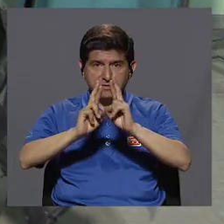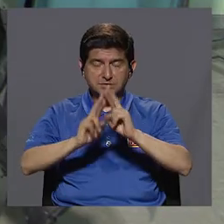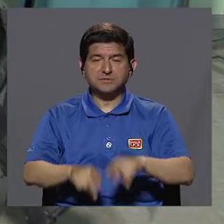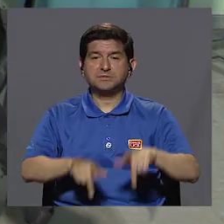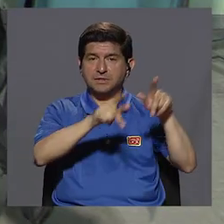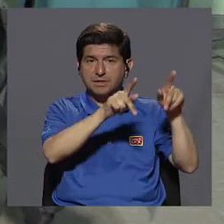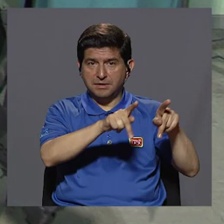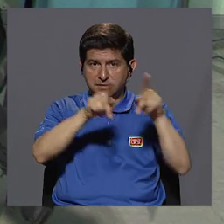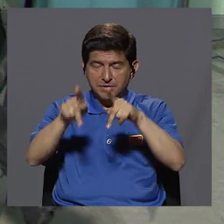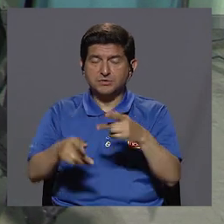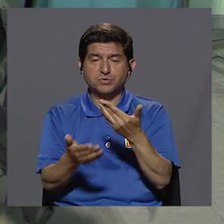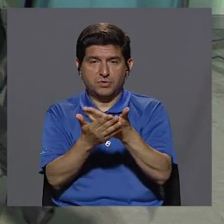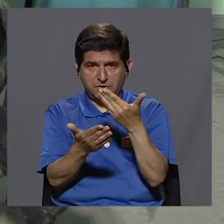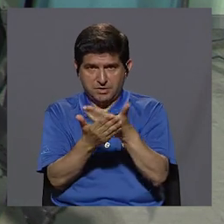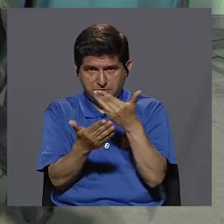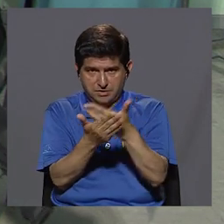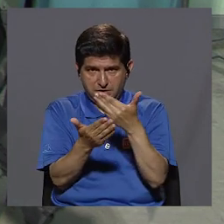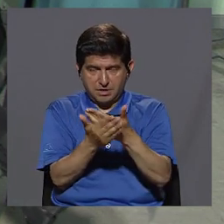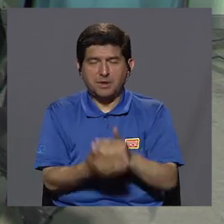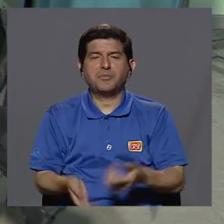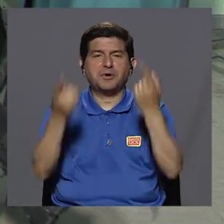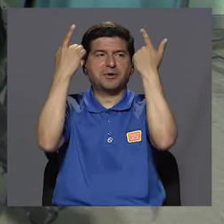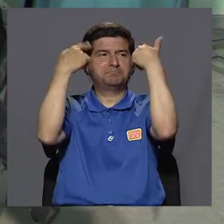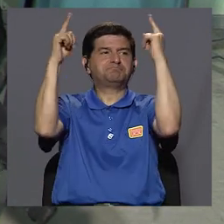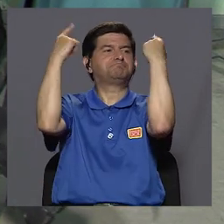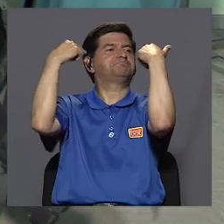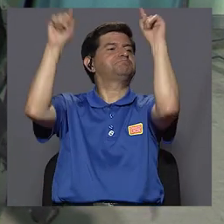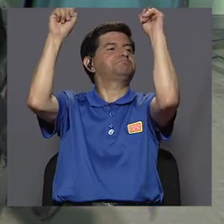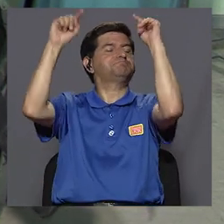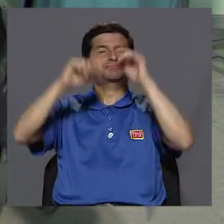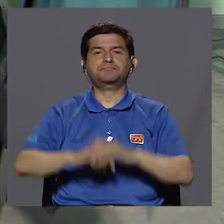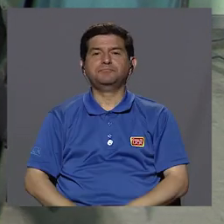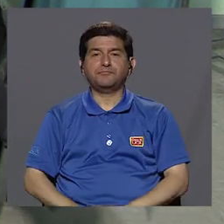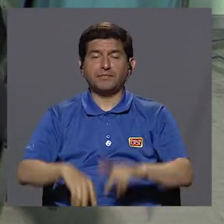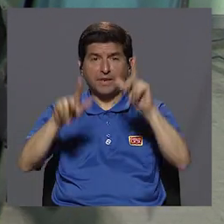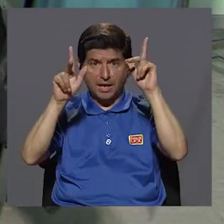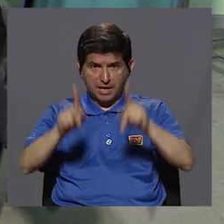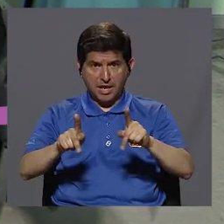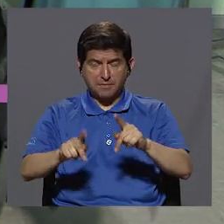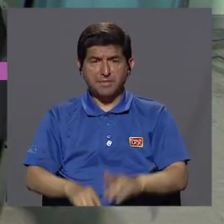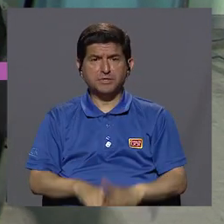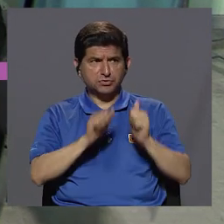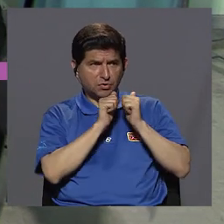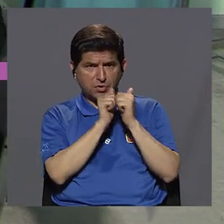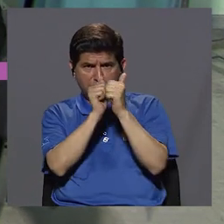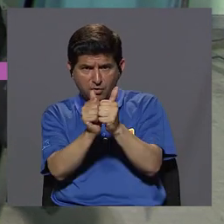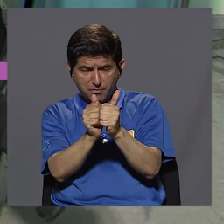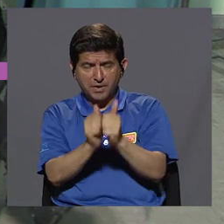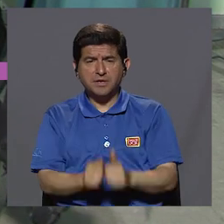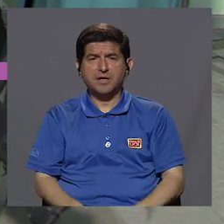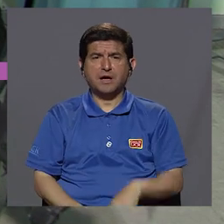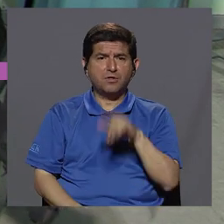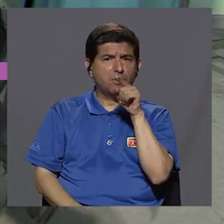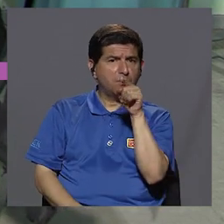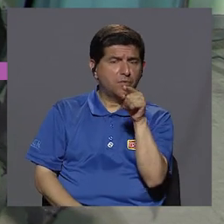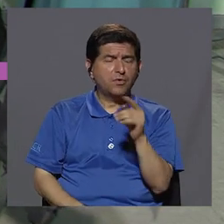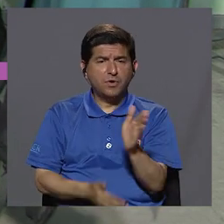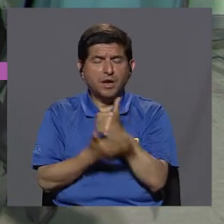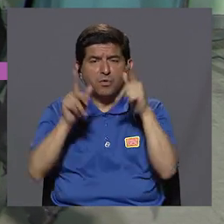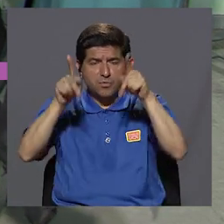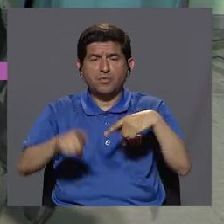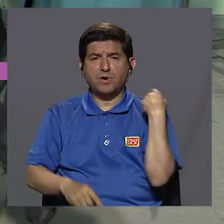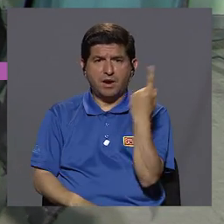sea que sea una prueba efectiva la persona está digamos acompañada por algunos de ustedes siempre por